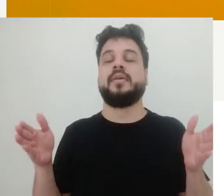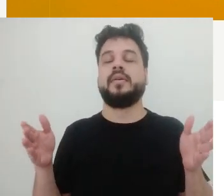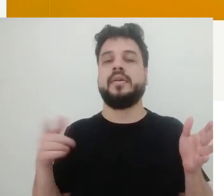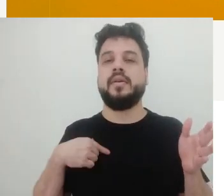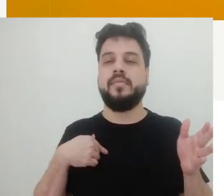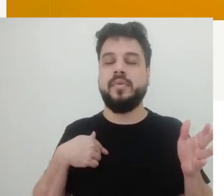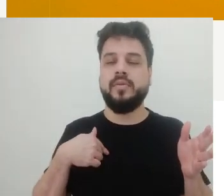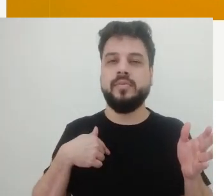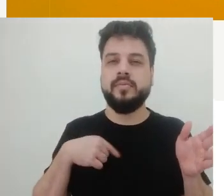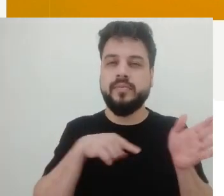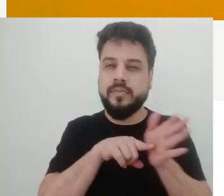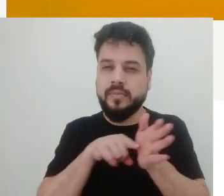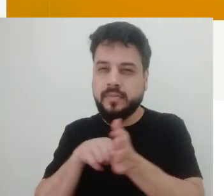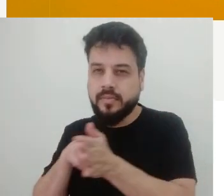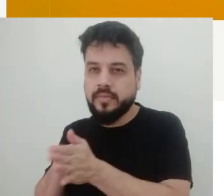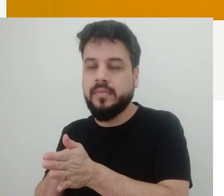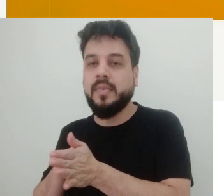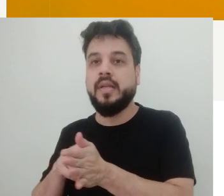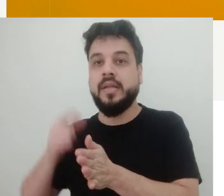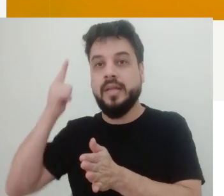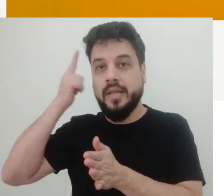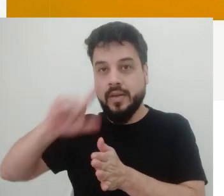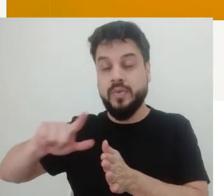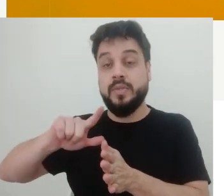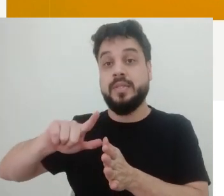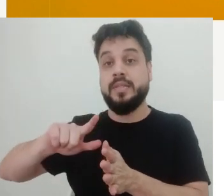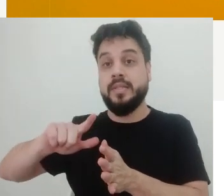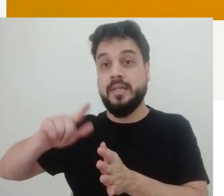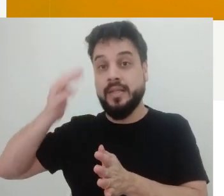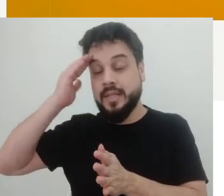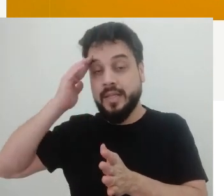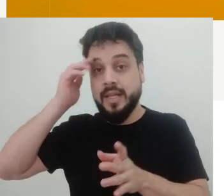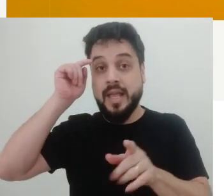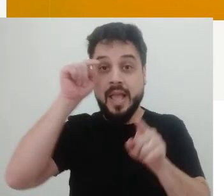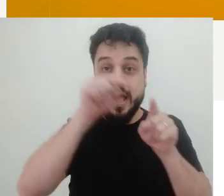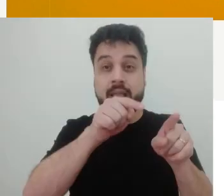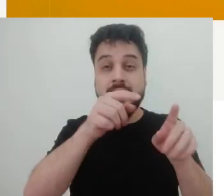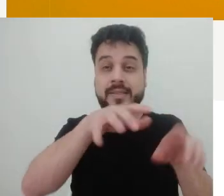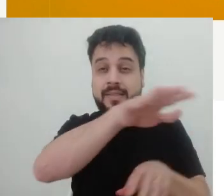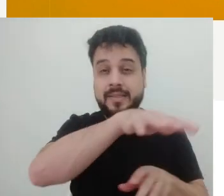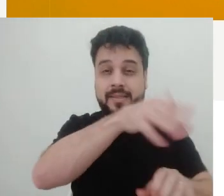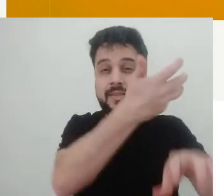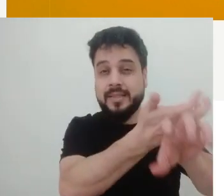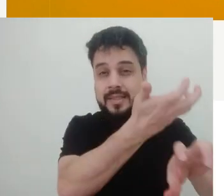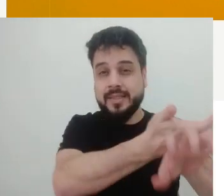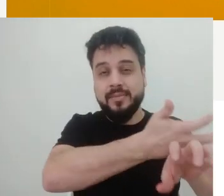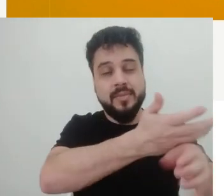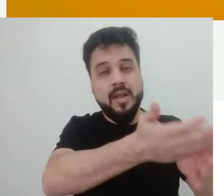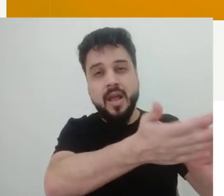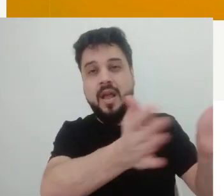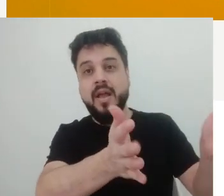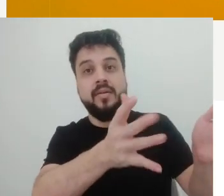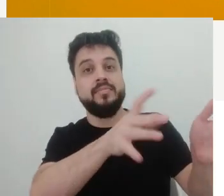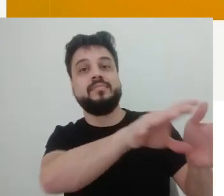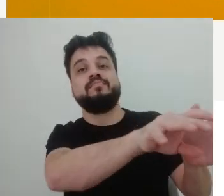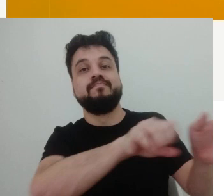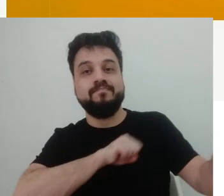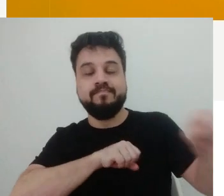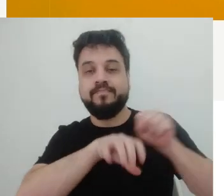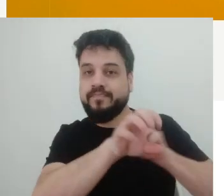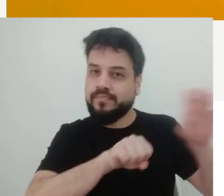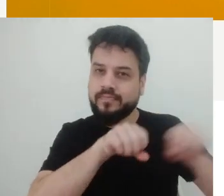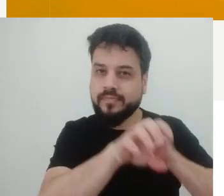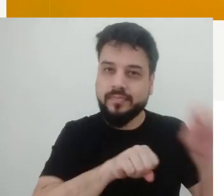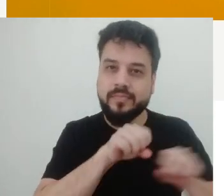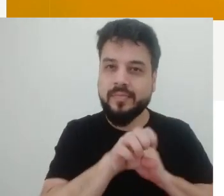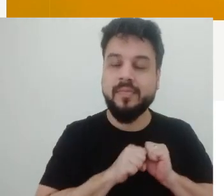impregnarme de una conceptualización en la cual yo no me había formado. Esto quiere decir, la interdisciplina es una